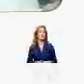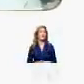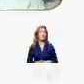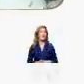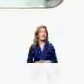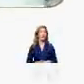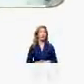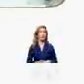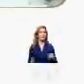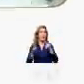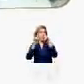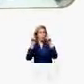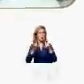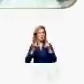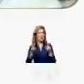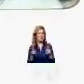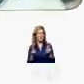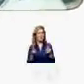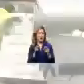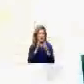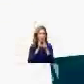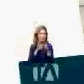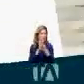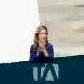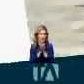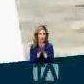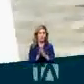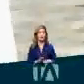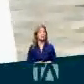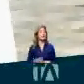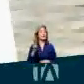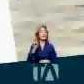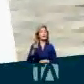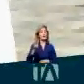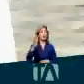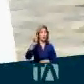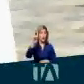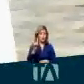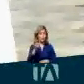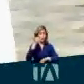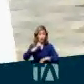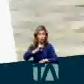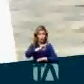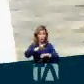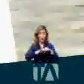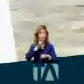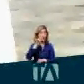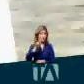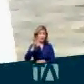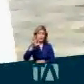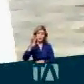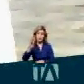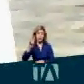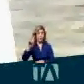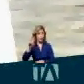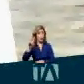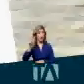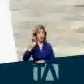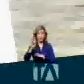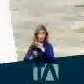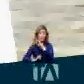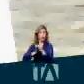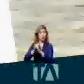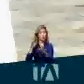no respondió las otras interrogantes en su red social. De los 261 viajes nacionales y